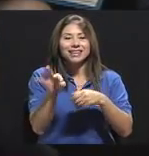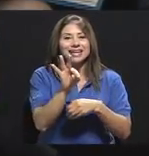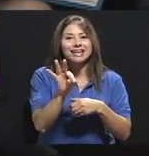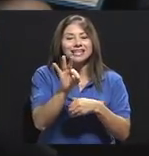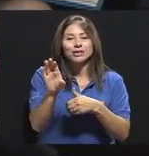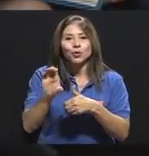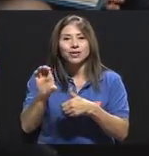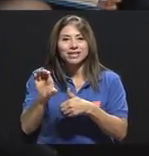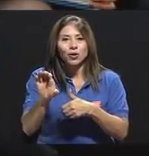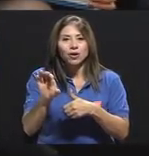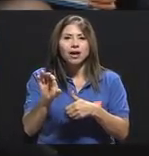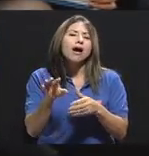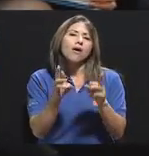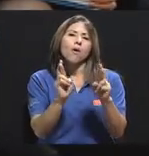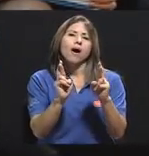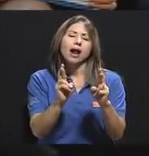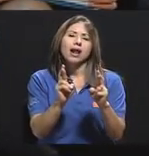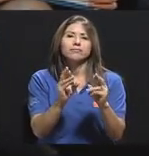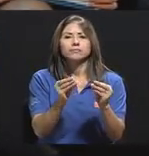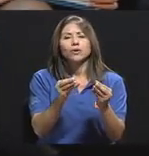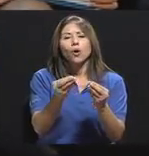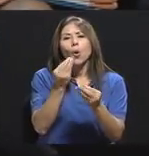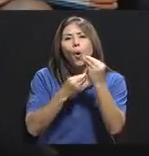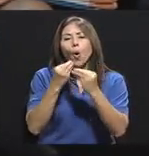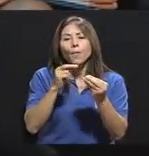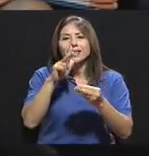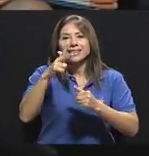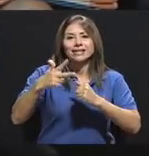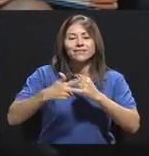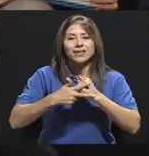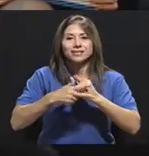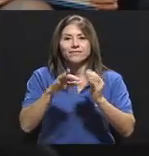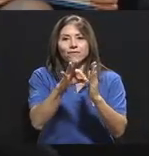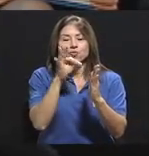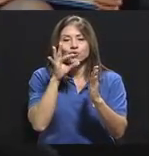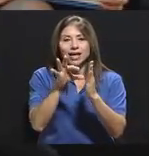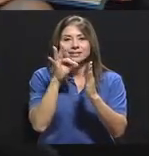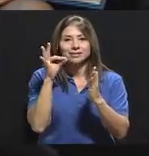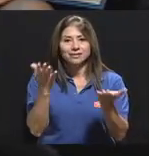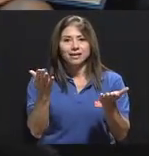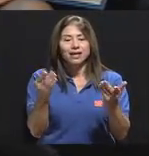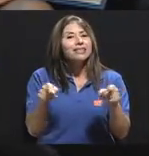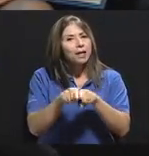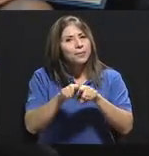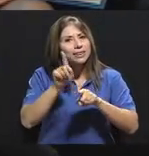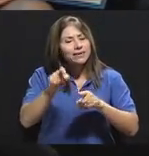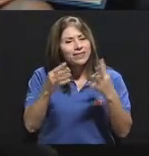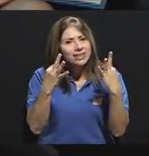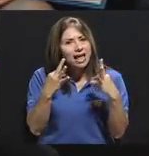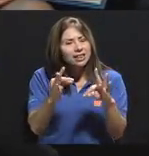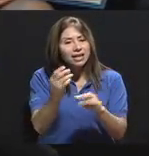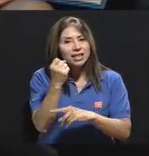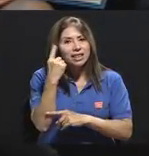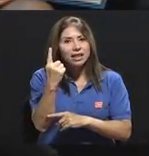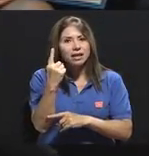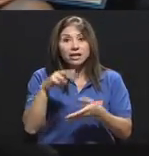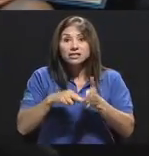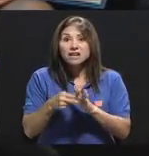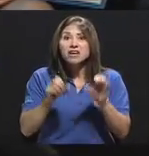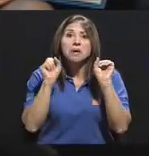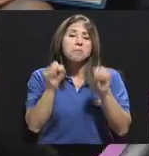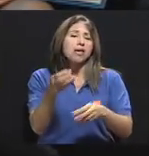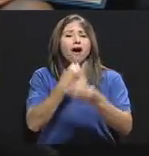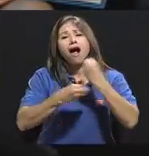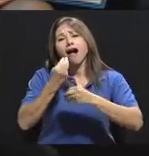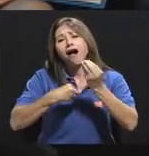frutas Ojalá unas tres porciones al día y a veces tratar de entender que las frutas tampoco es que son libres me puedo comer 20 frutas al día